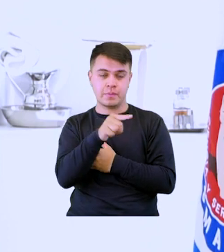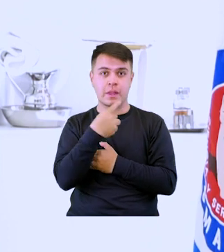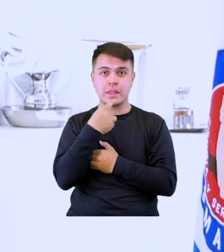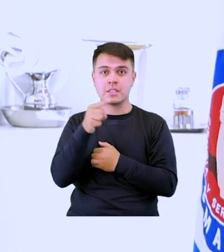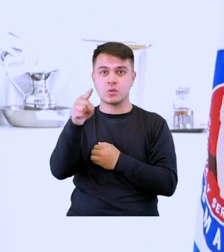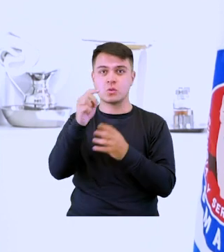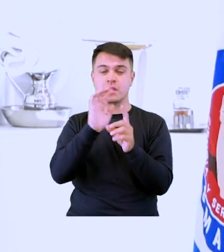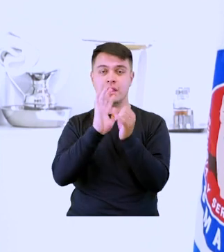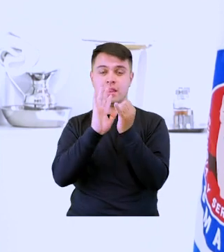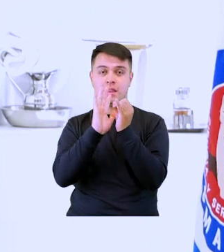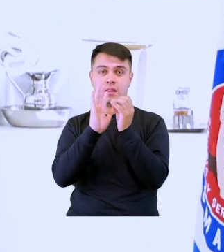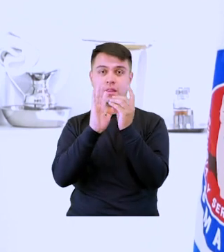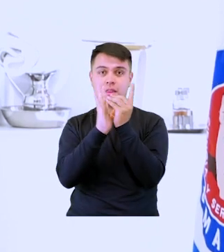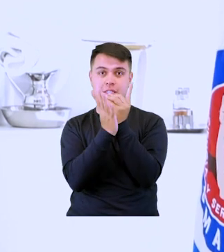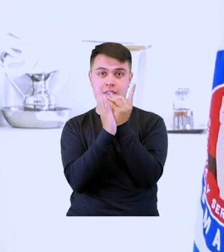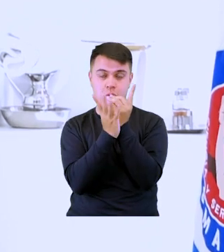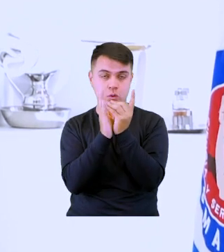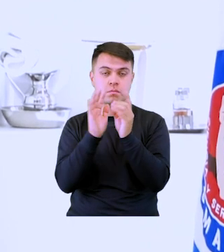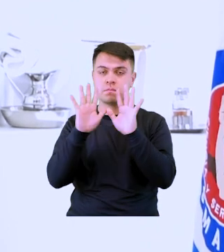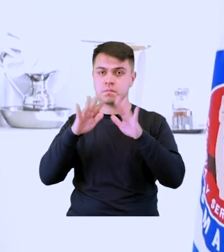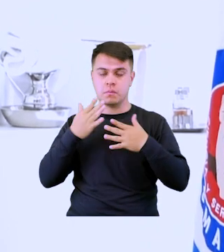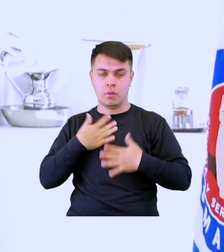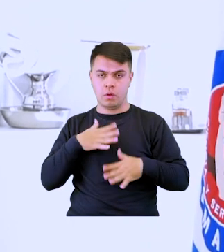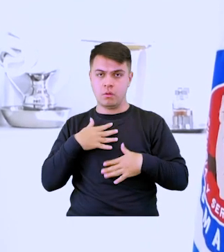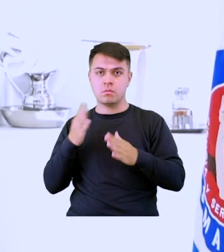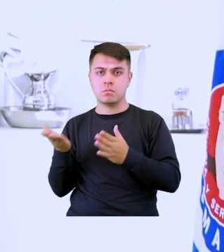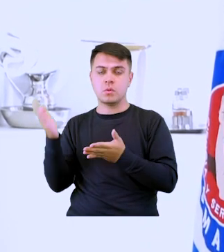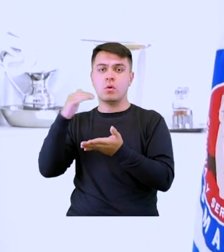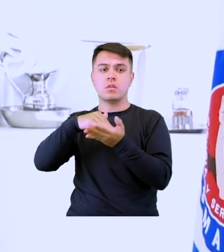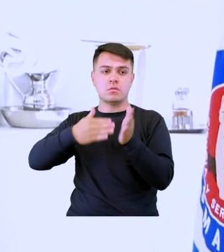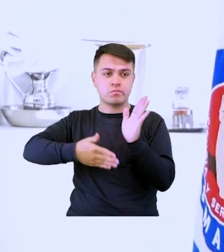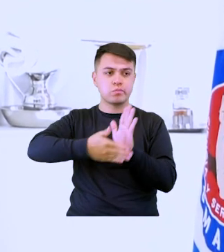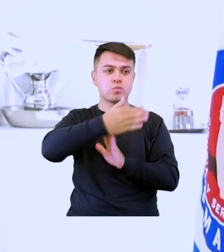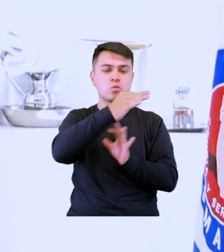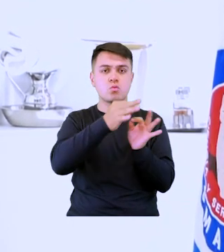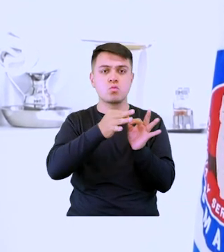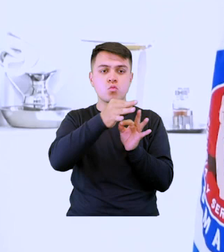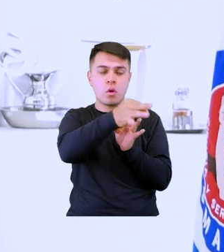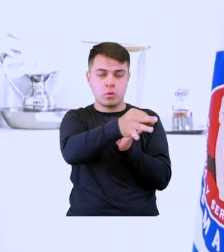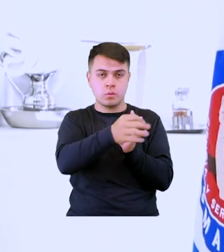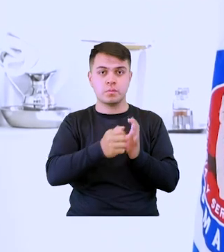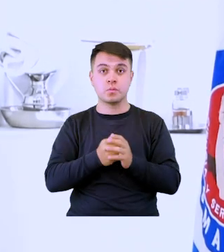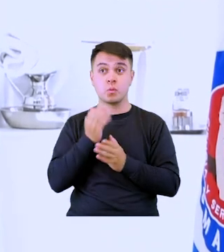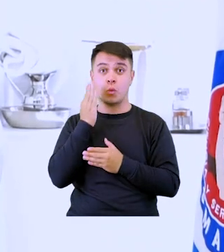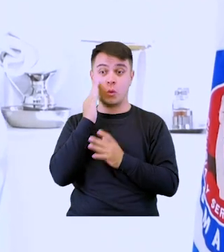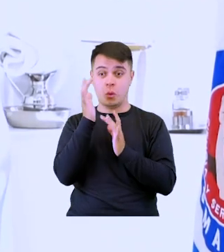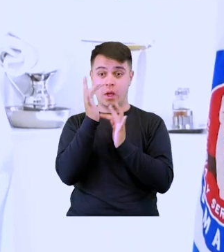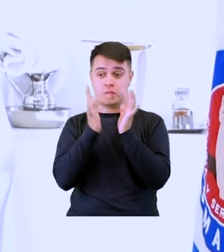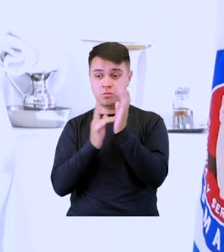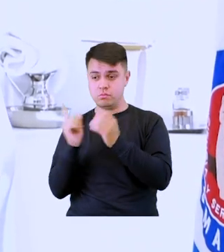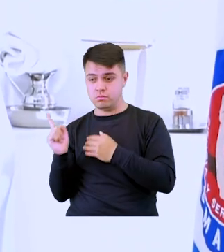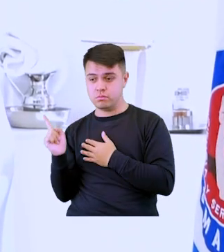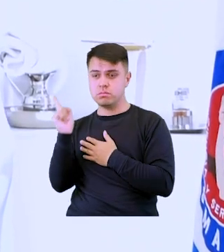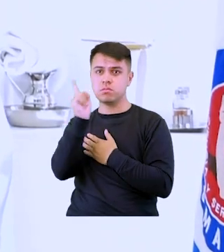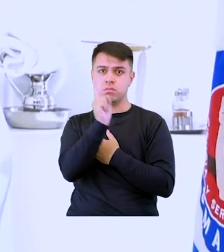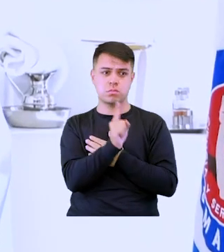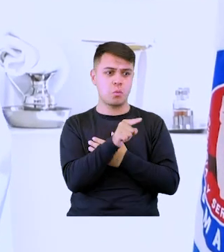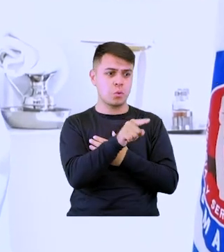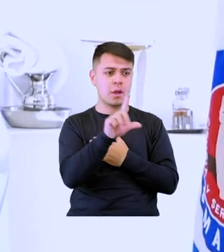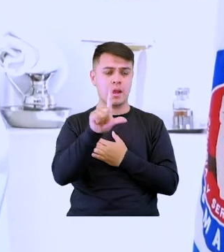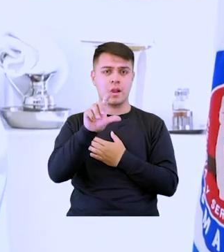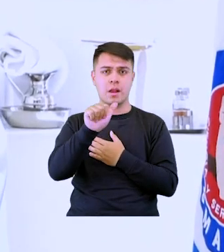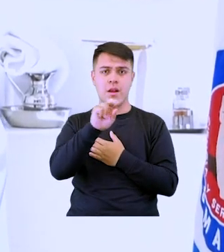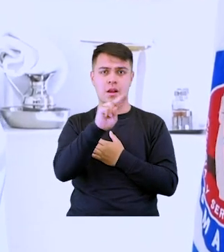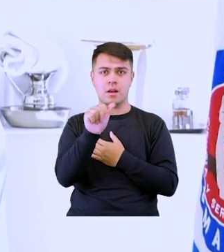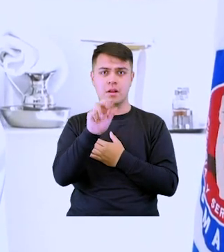sus discípulos: Vamos otra vez a Judea. Cuando Jesús llegó, Lázaro llevaba ya